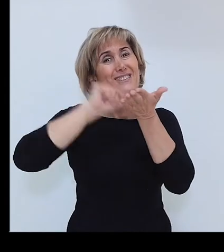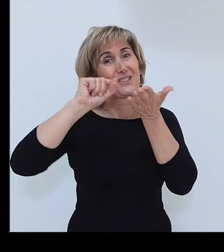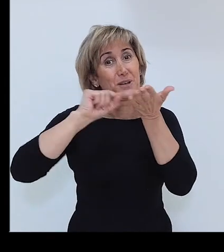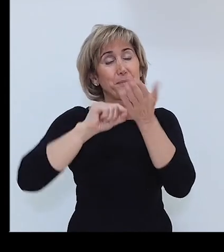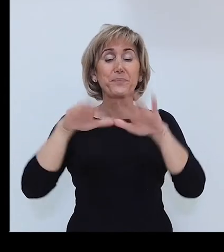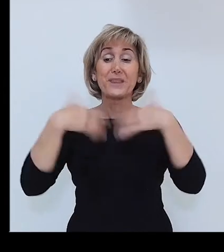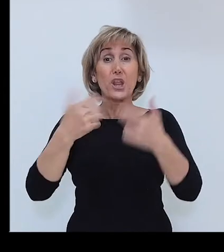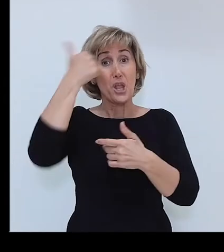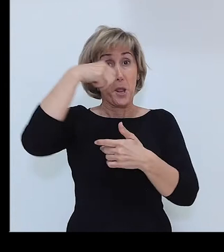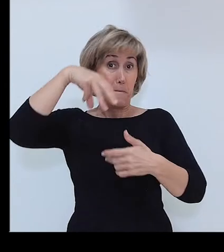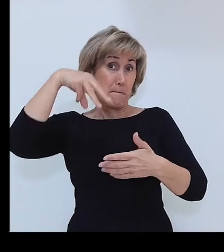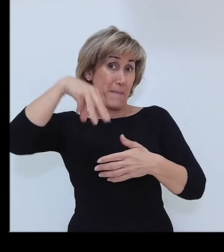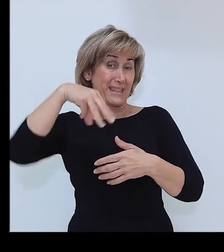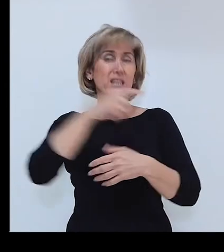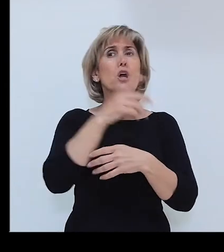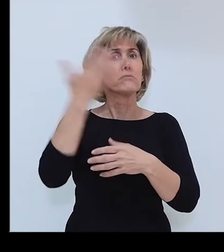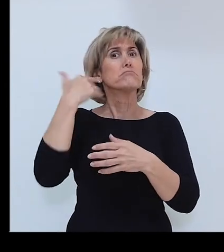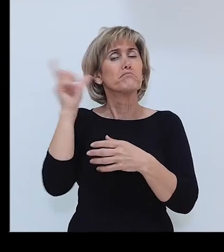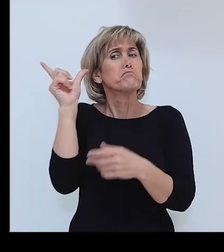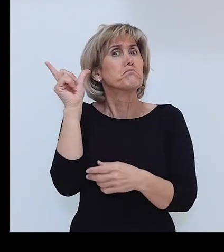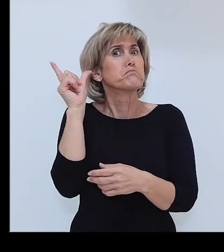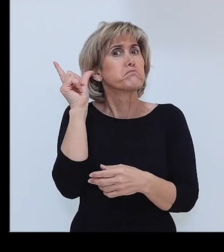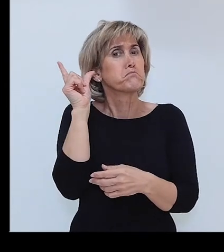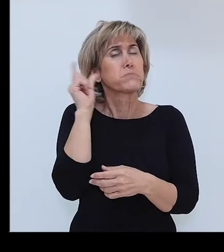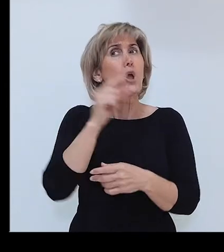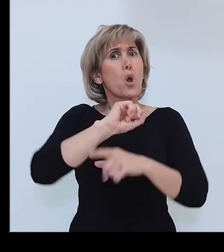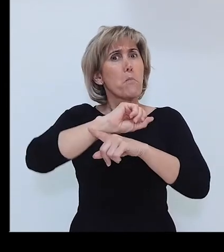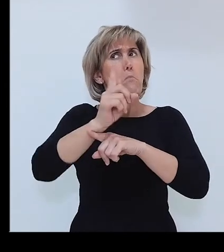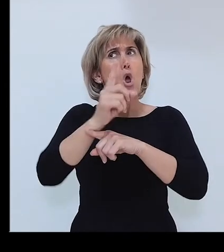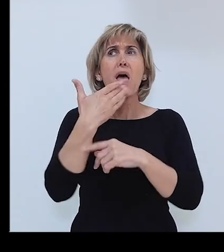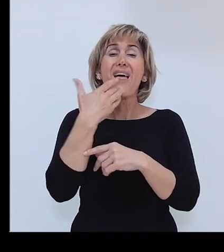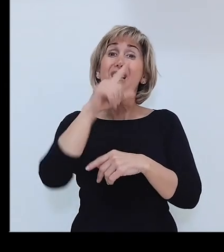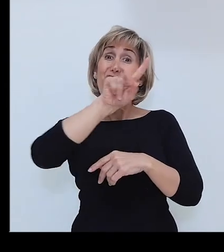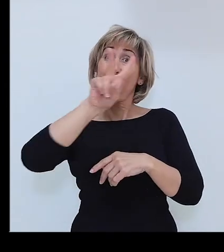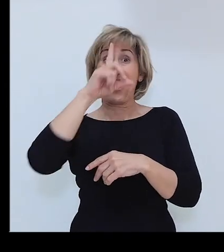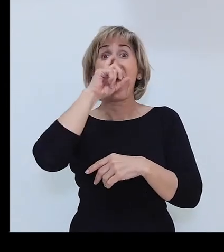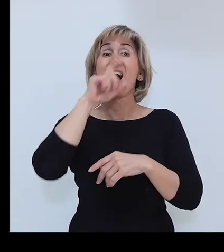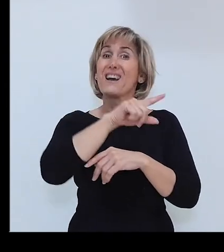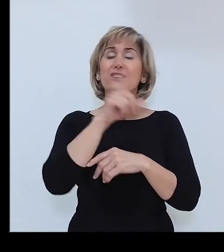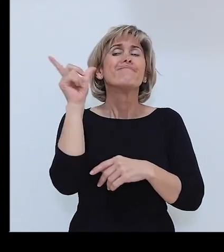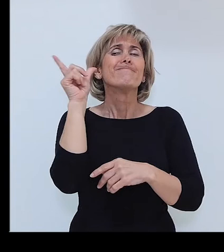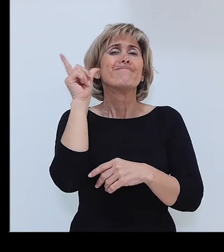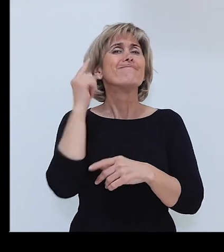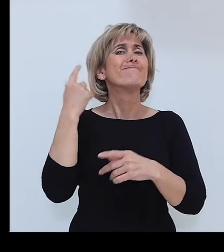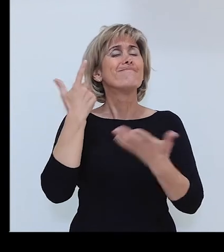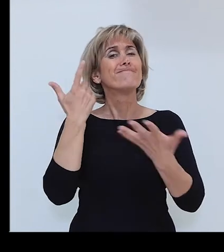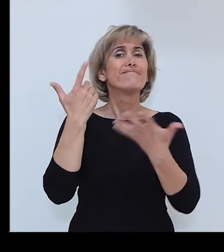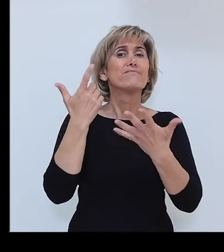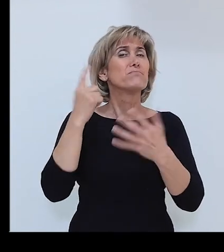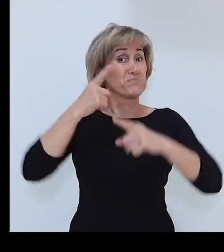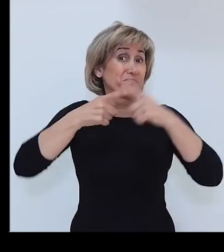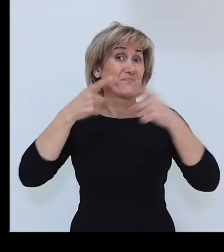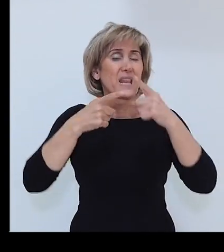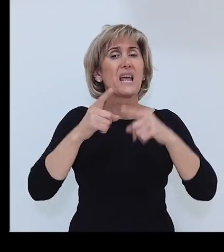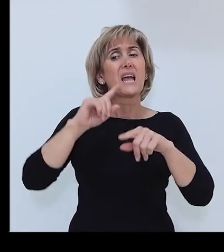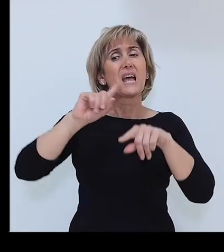había tenido sordera desde muy pronto, a los 12 años perdió parte del oído, antes había tenido